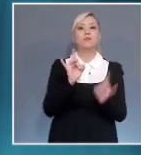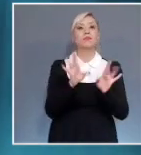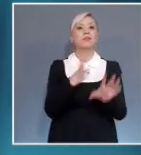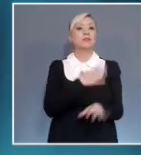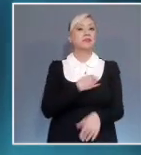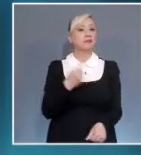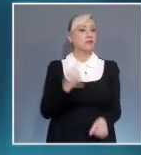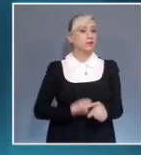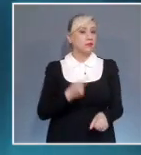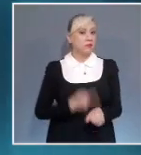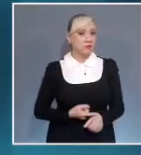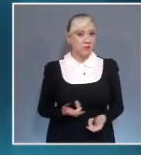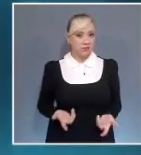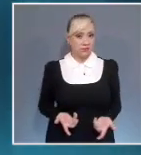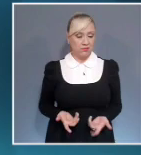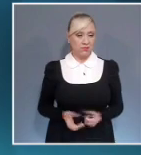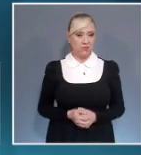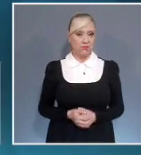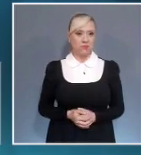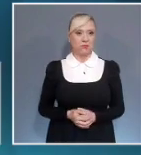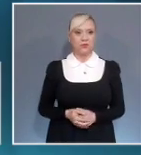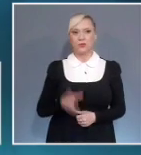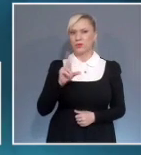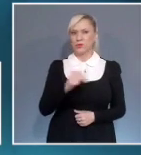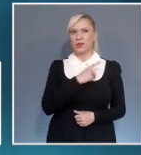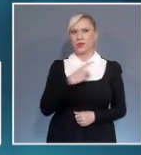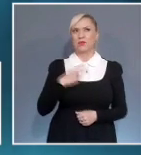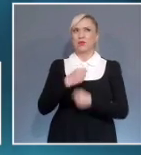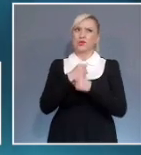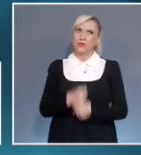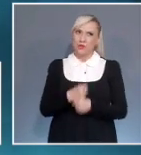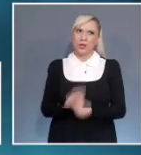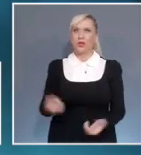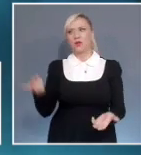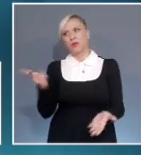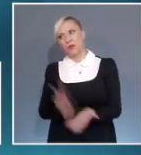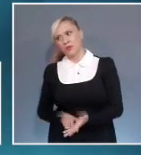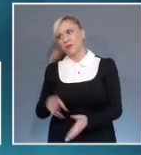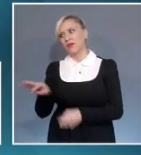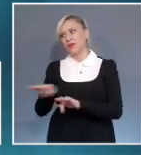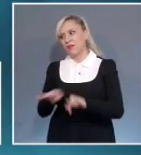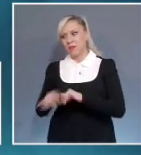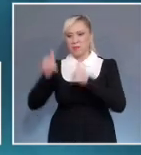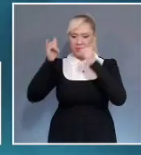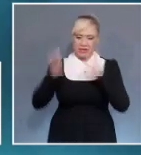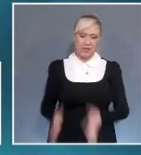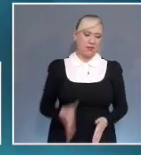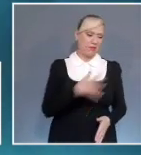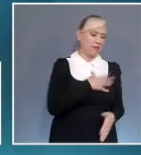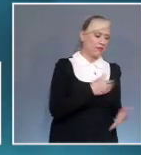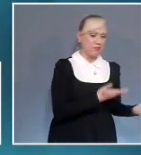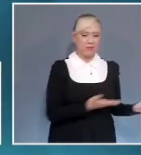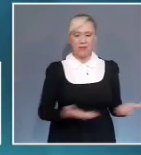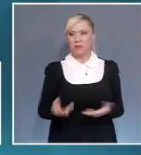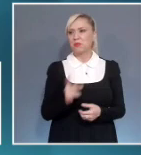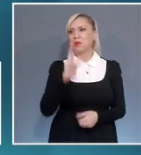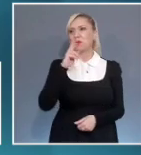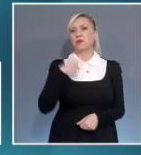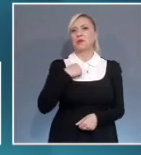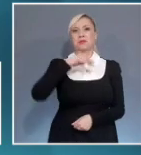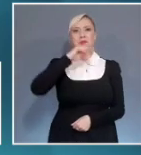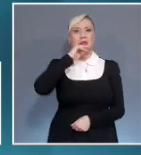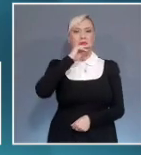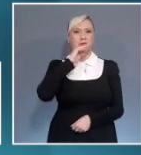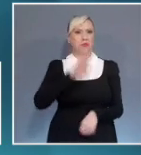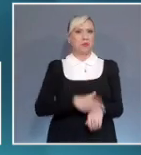tengas que padecer la maternidad por trabajar o que tengas que padecer trabajar por ser mamá. Eso es muy, muy complejo. Creo que el tema de